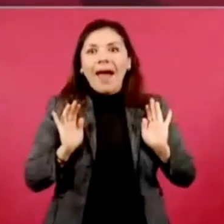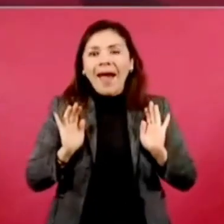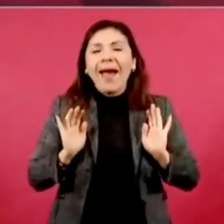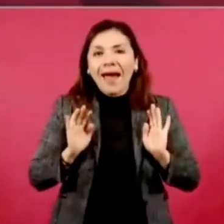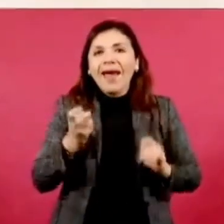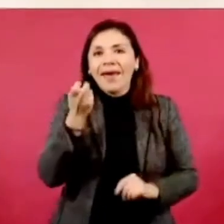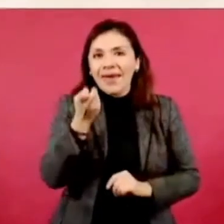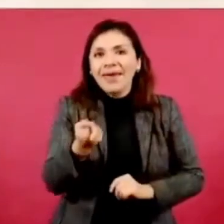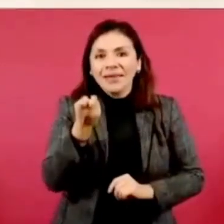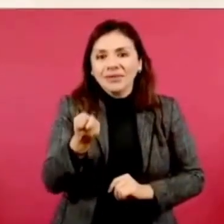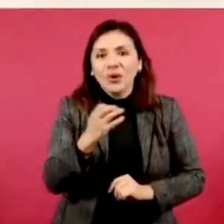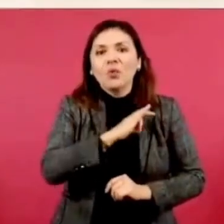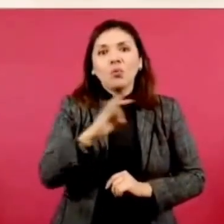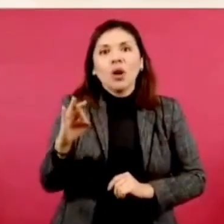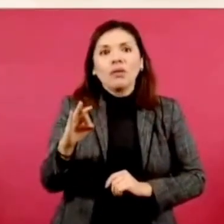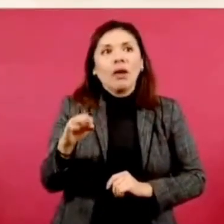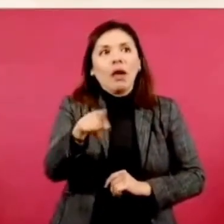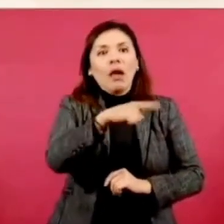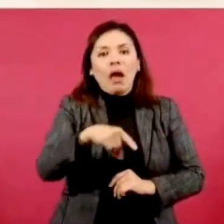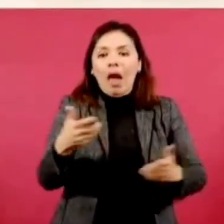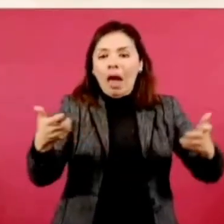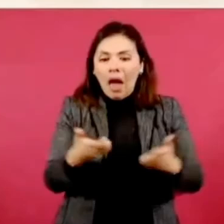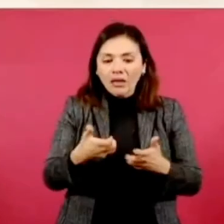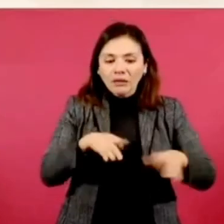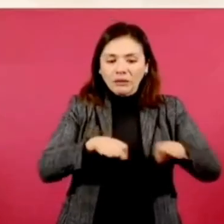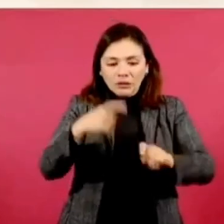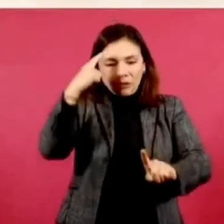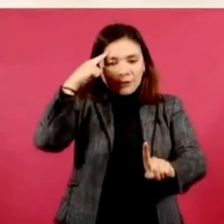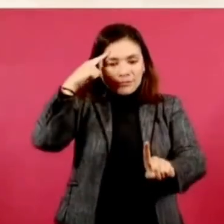van a actuar de manera distinta,